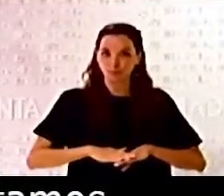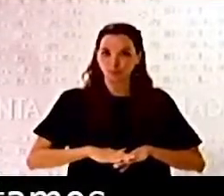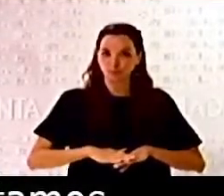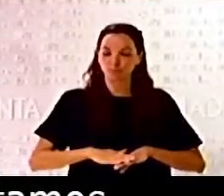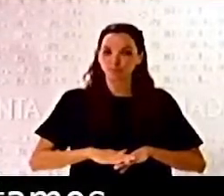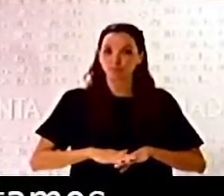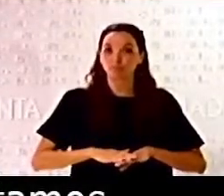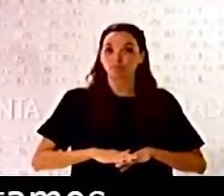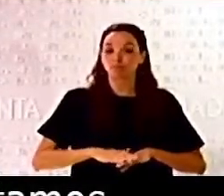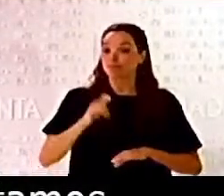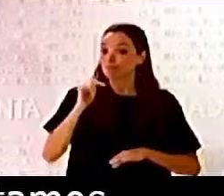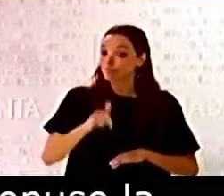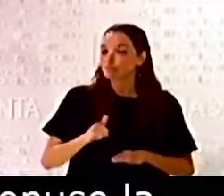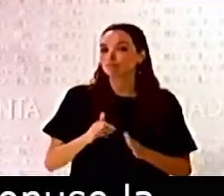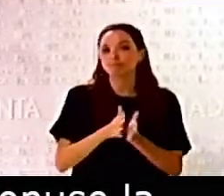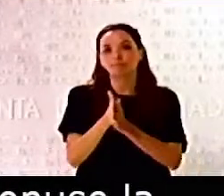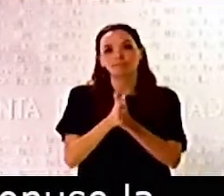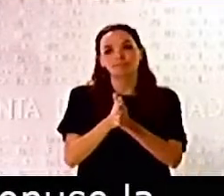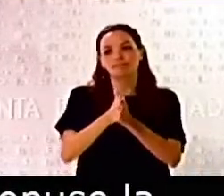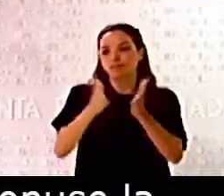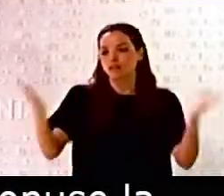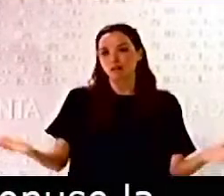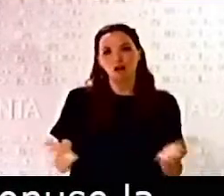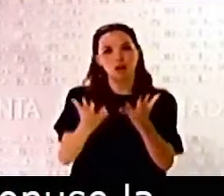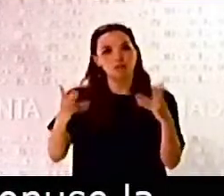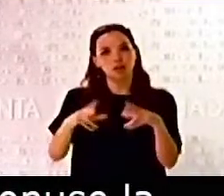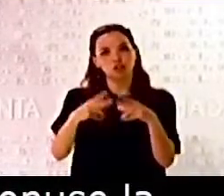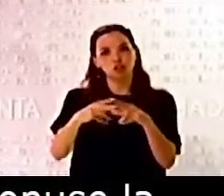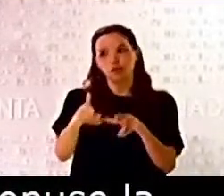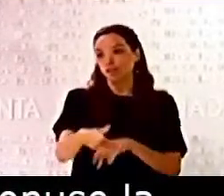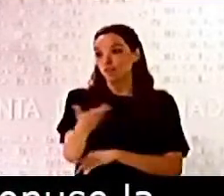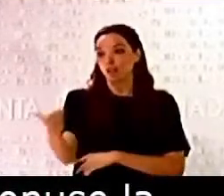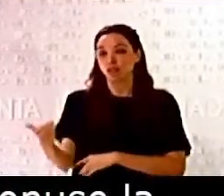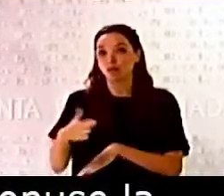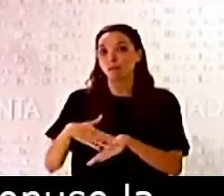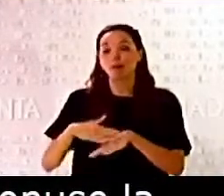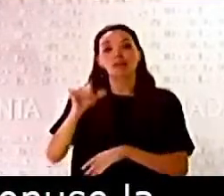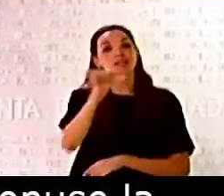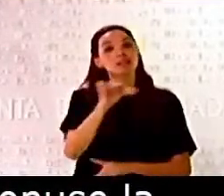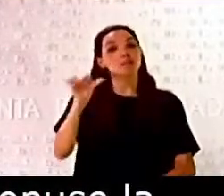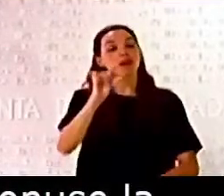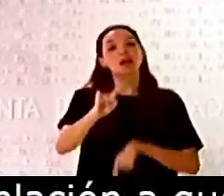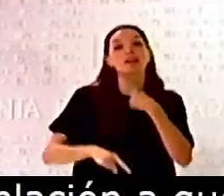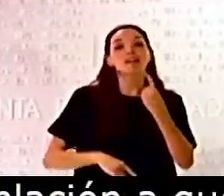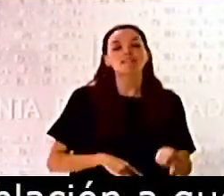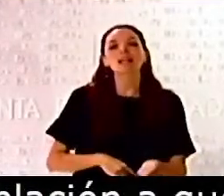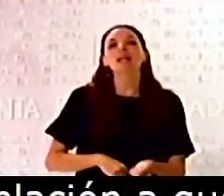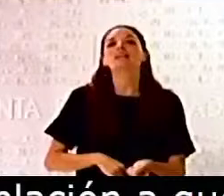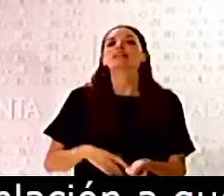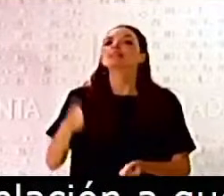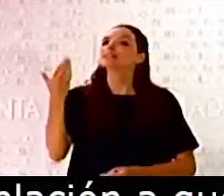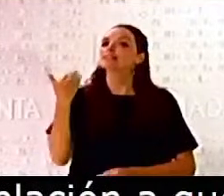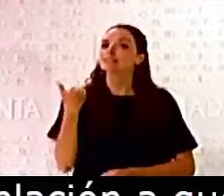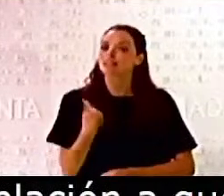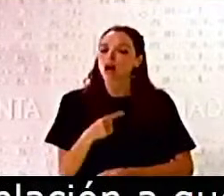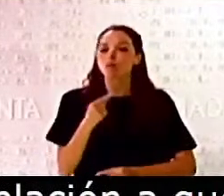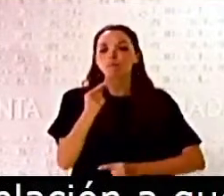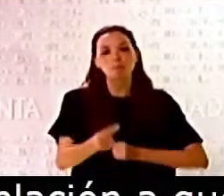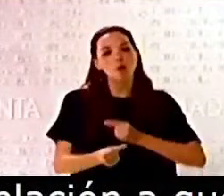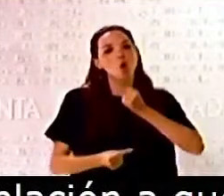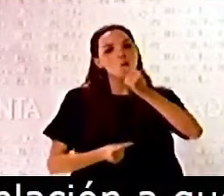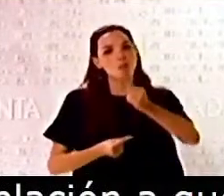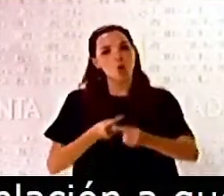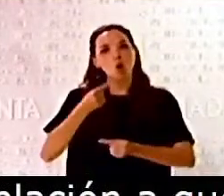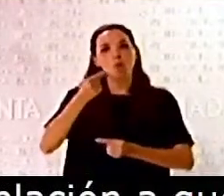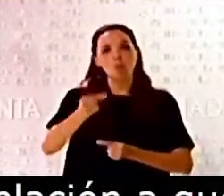Y desde aquí animo a la población a que la próxima semana seamos capaces de seguir cumpliendo el siguiente hito